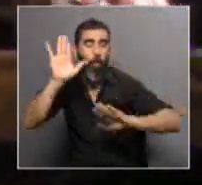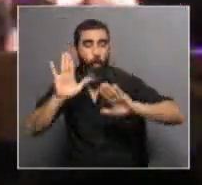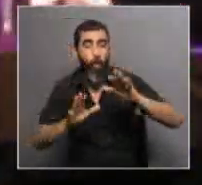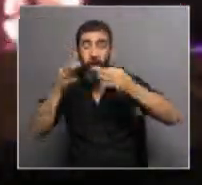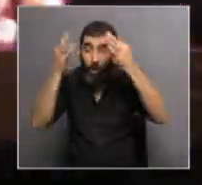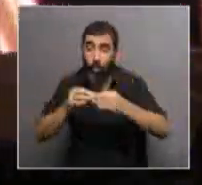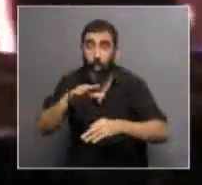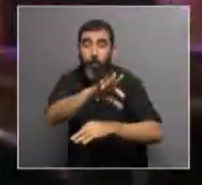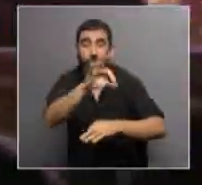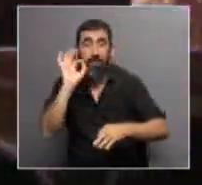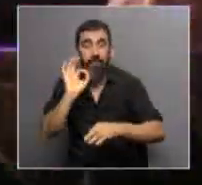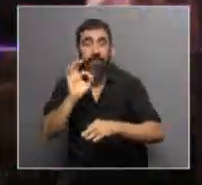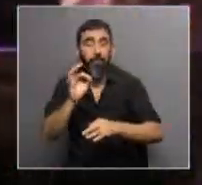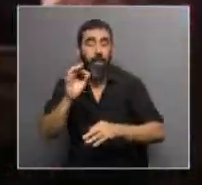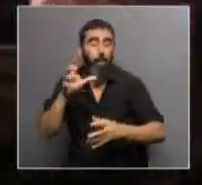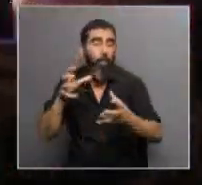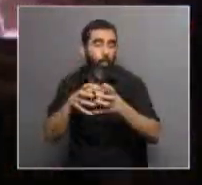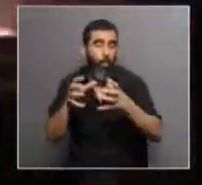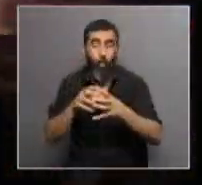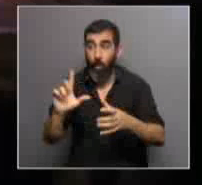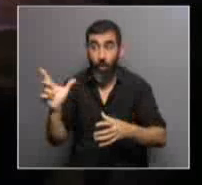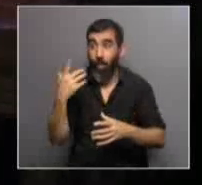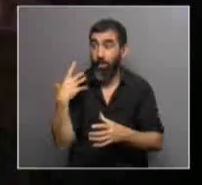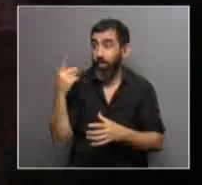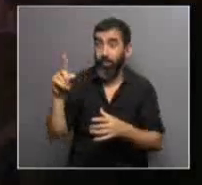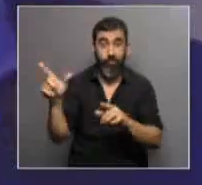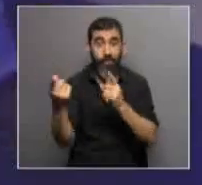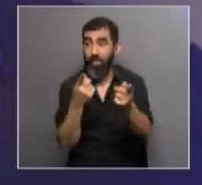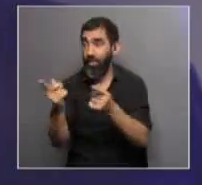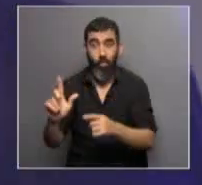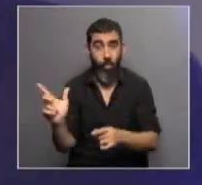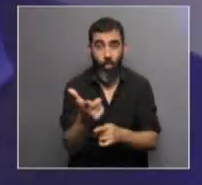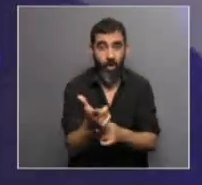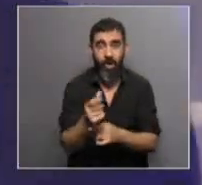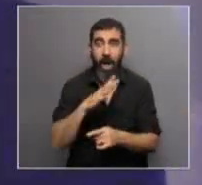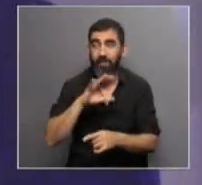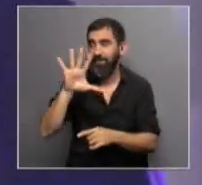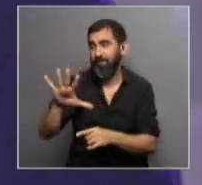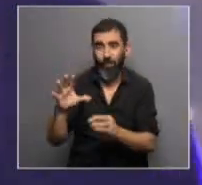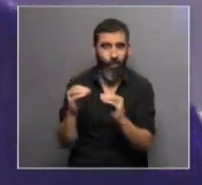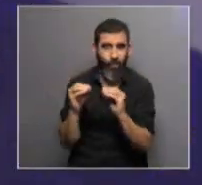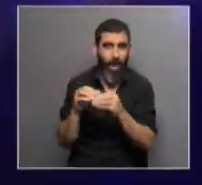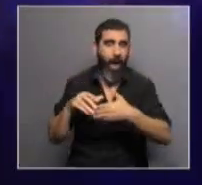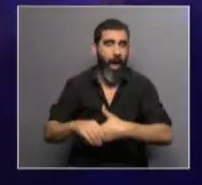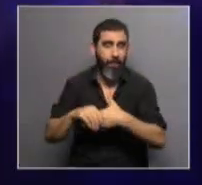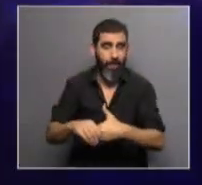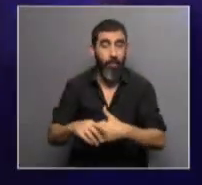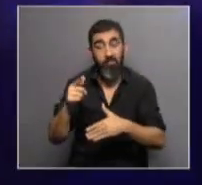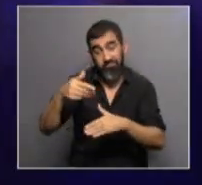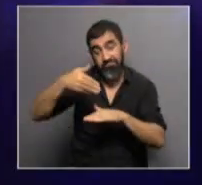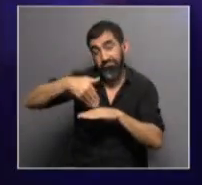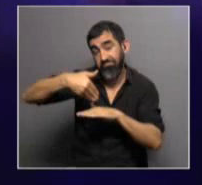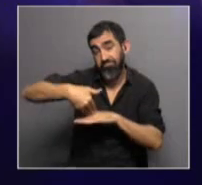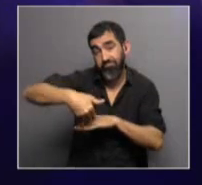llamaron para dirigir una mural los cambios que no tenían director ni ni murgas todavía eran cinco ponerles pero pero hasta partidos